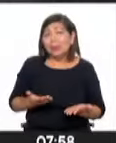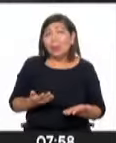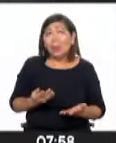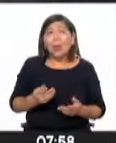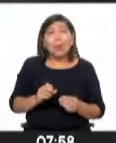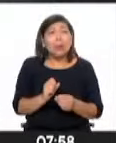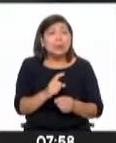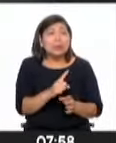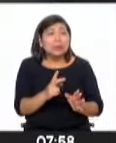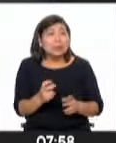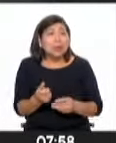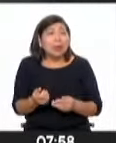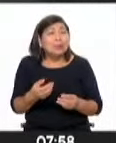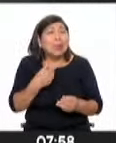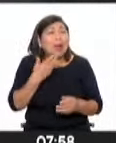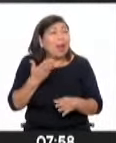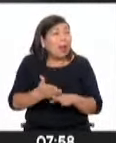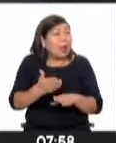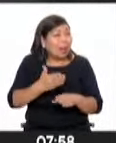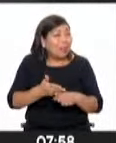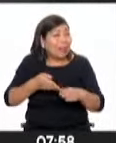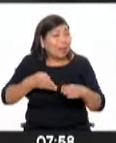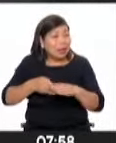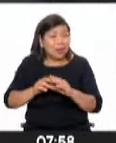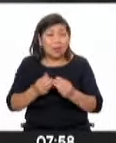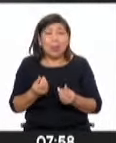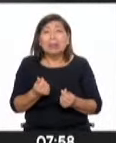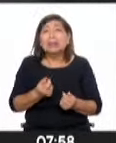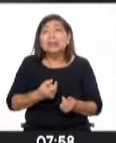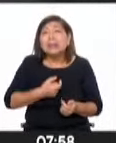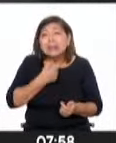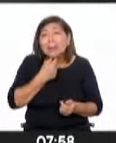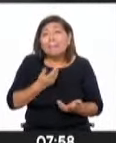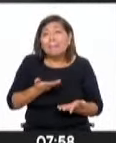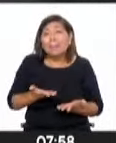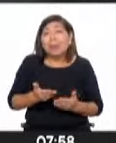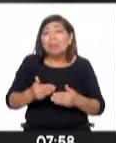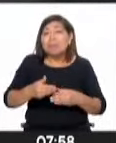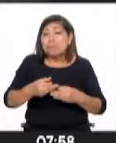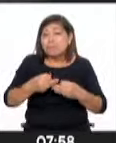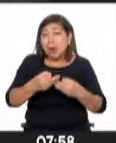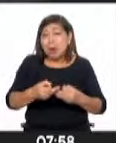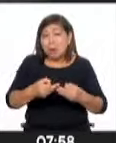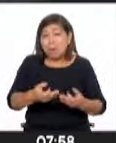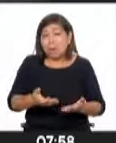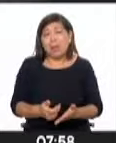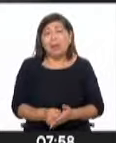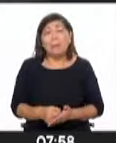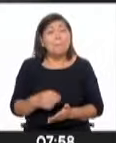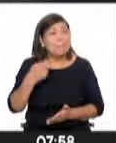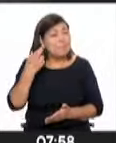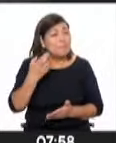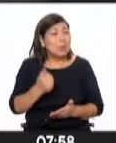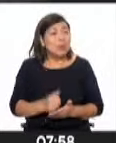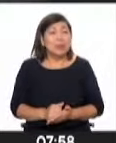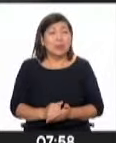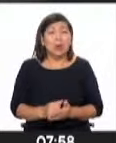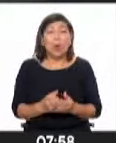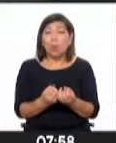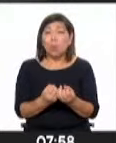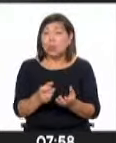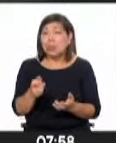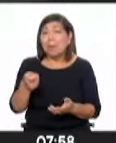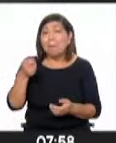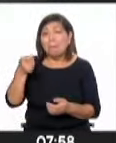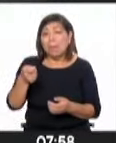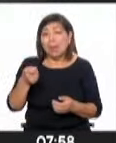cuarentenas de 107 días que hubo en Lima, por ejemplo, la crisis económica y la posterior crisis producto del tema político, hizo que mucha gente deje